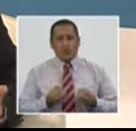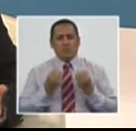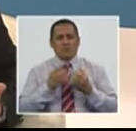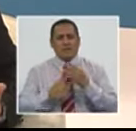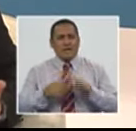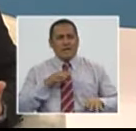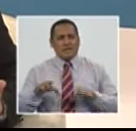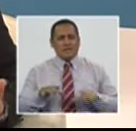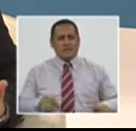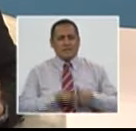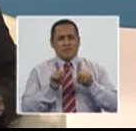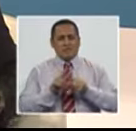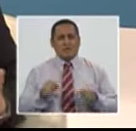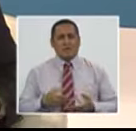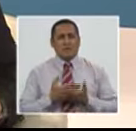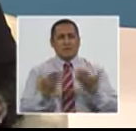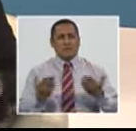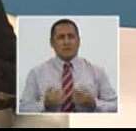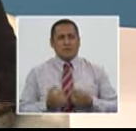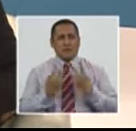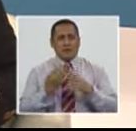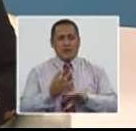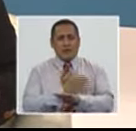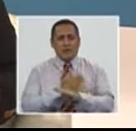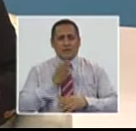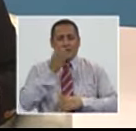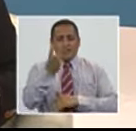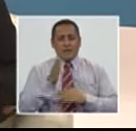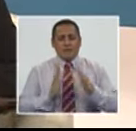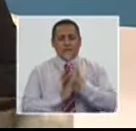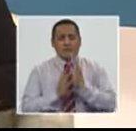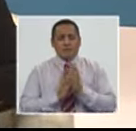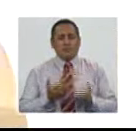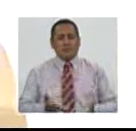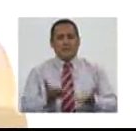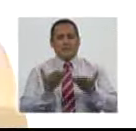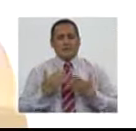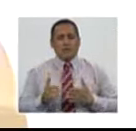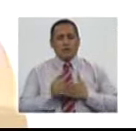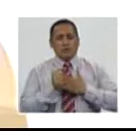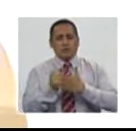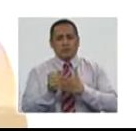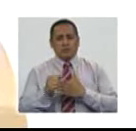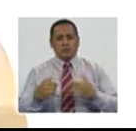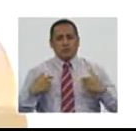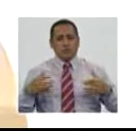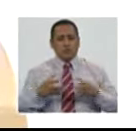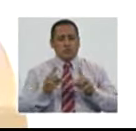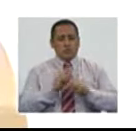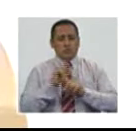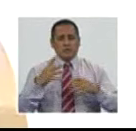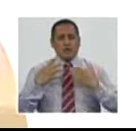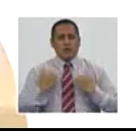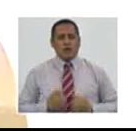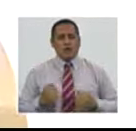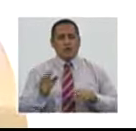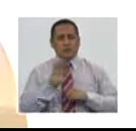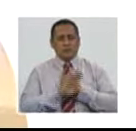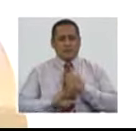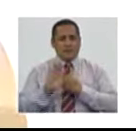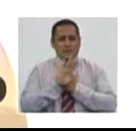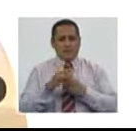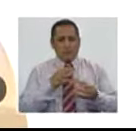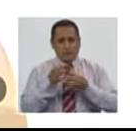O sea que Qué hacer en esos en esos temas también podemos acudir a la defensoría para recibir orientación no somos abogados no somos